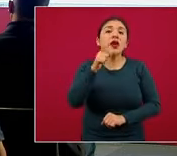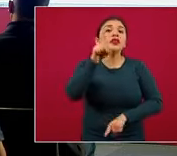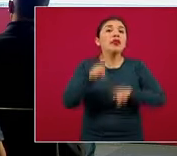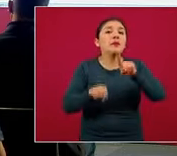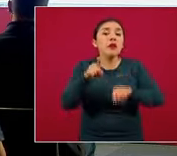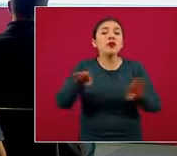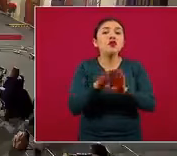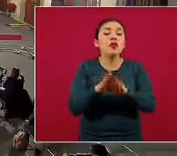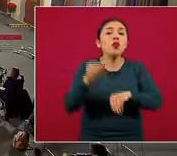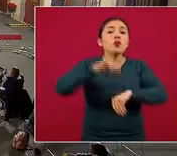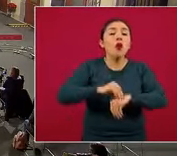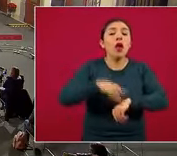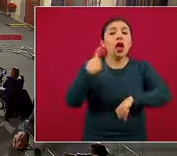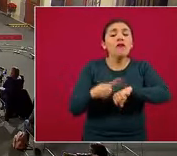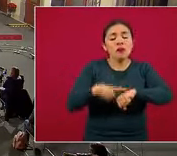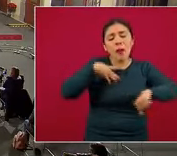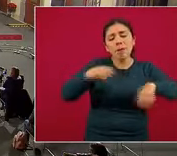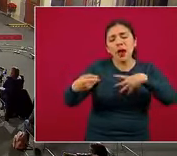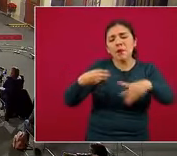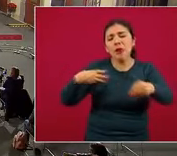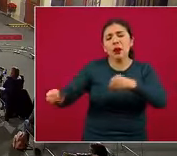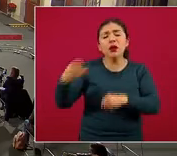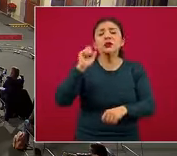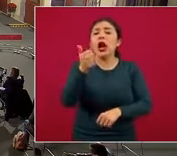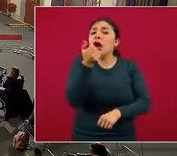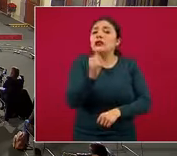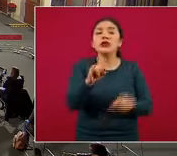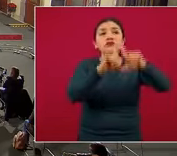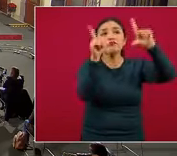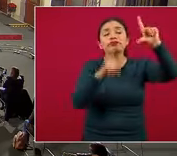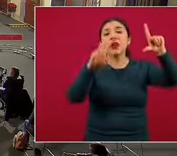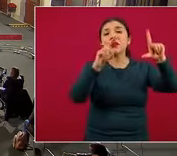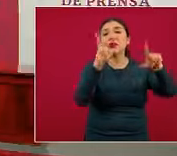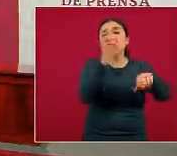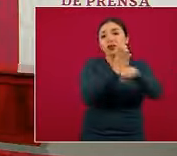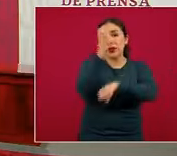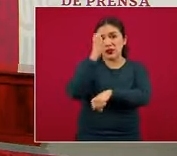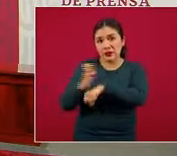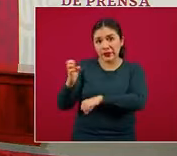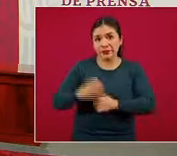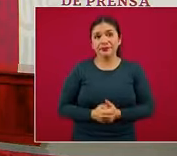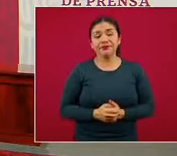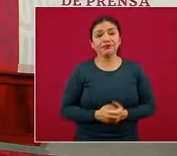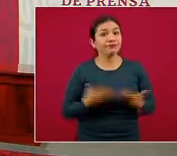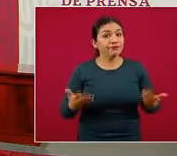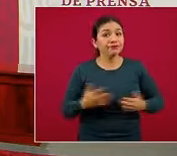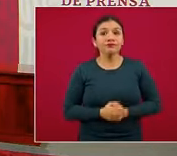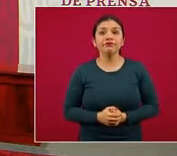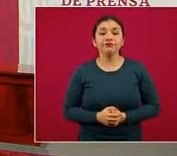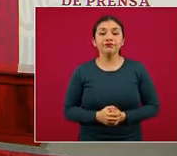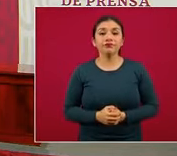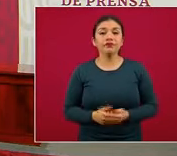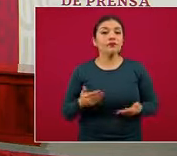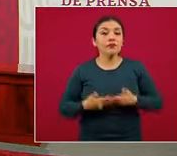comportamiento epidémico en cada una de las 32 entidades federativas. Y pasemos